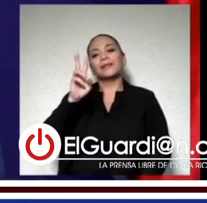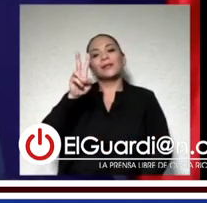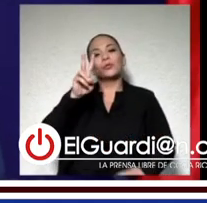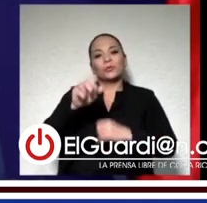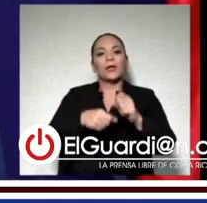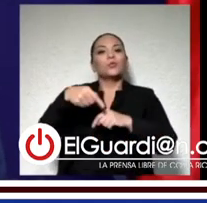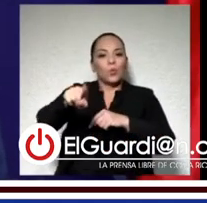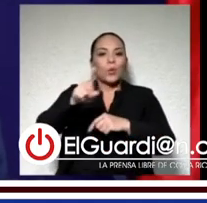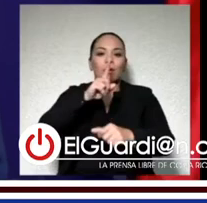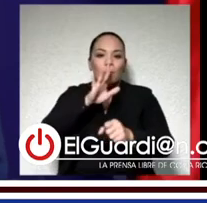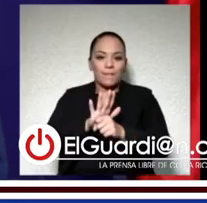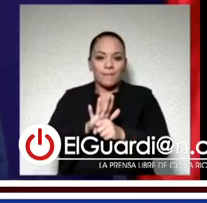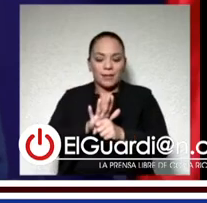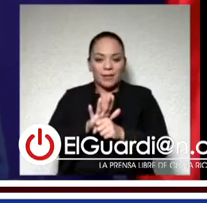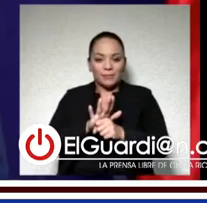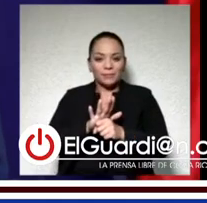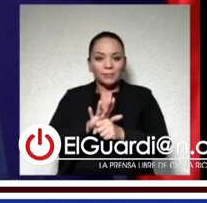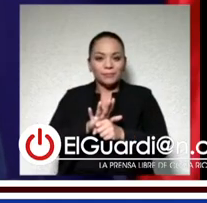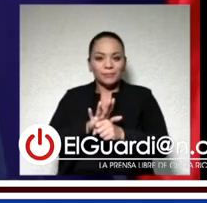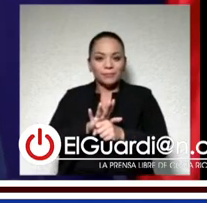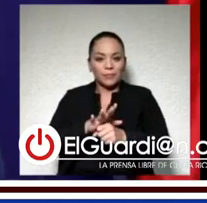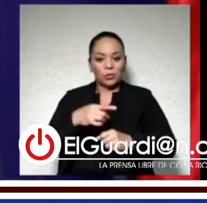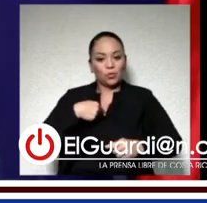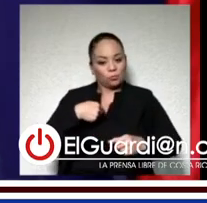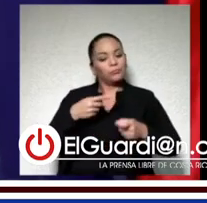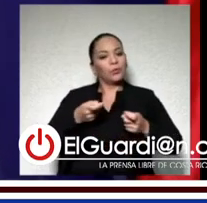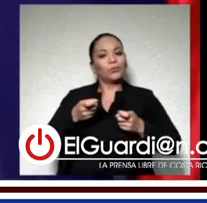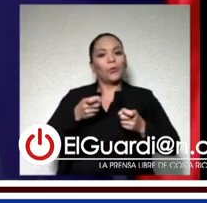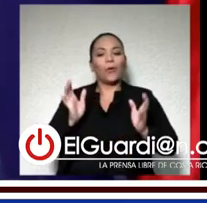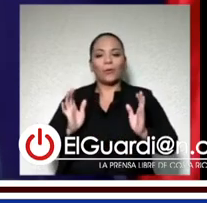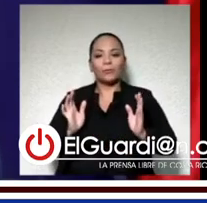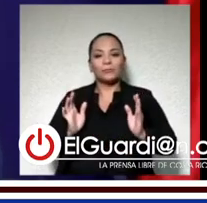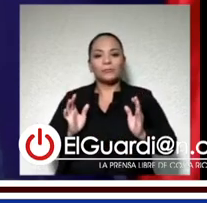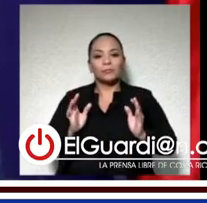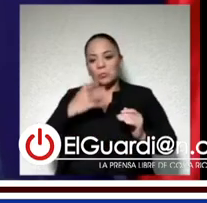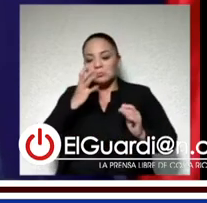voy a cumplir. Yo me controlo.